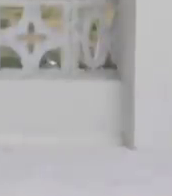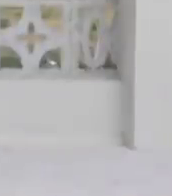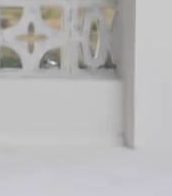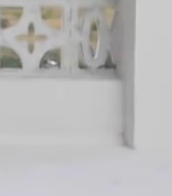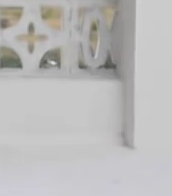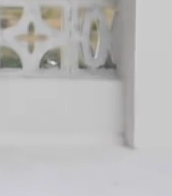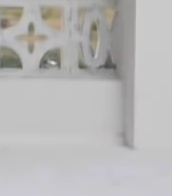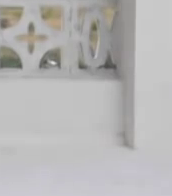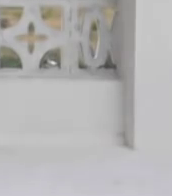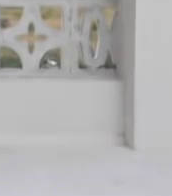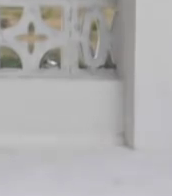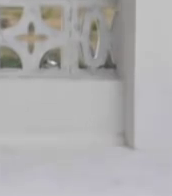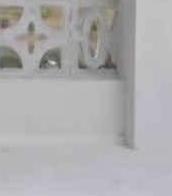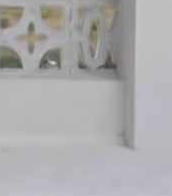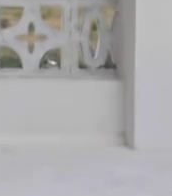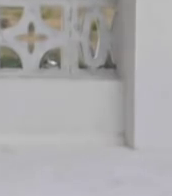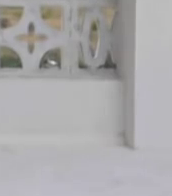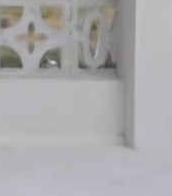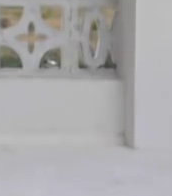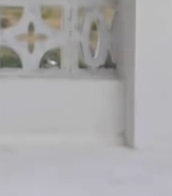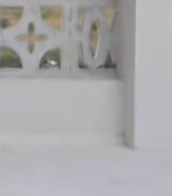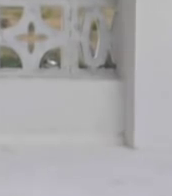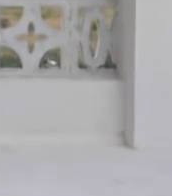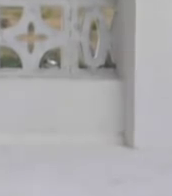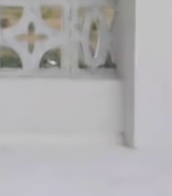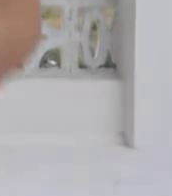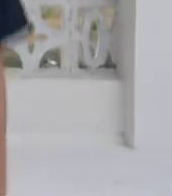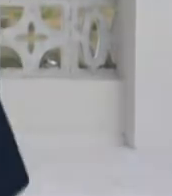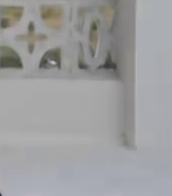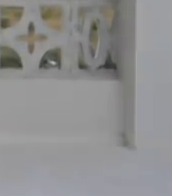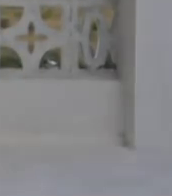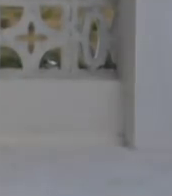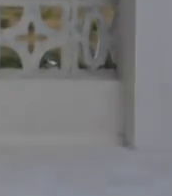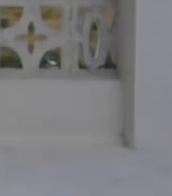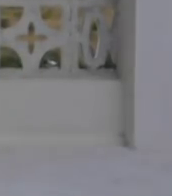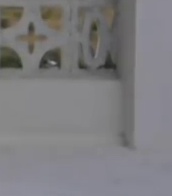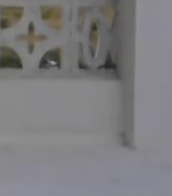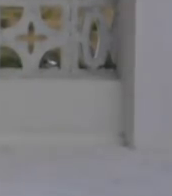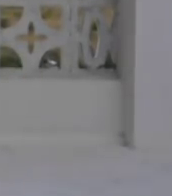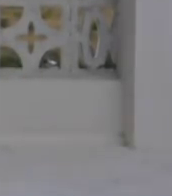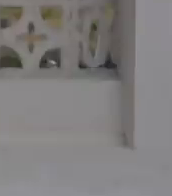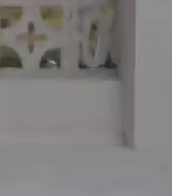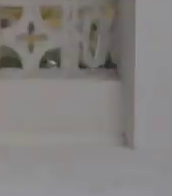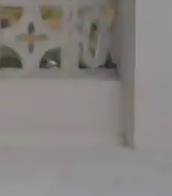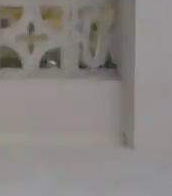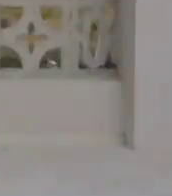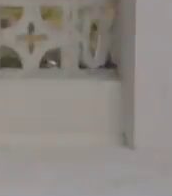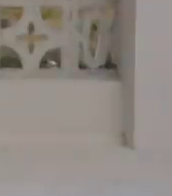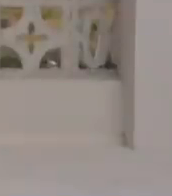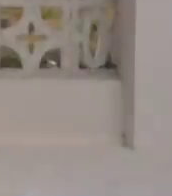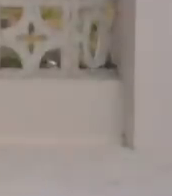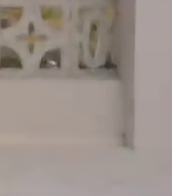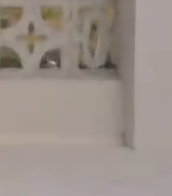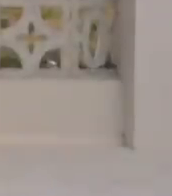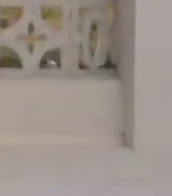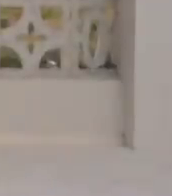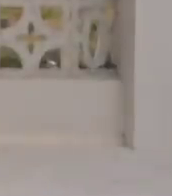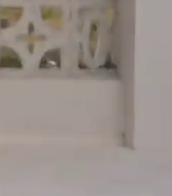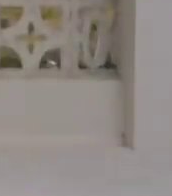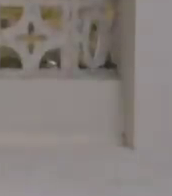7, 8. ¿Cómo vamos, amiguitos? ¿Van estirando bien? Último ejercicio